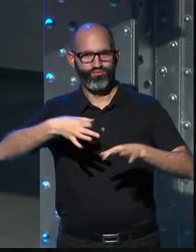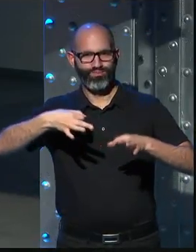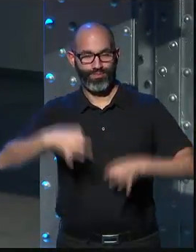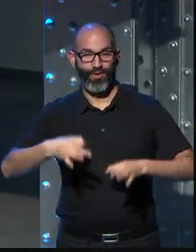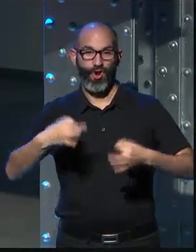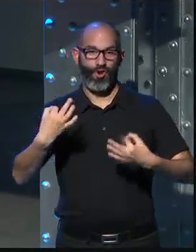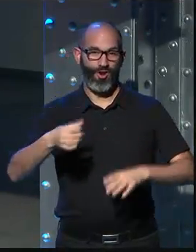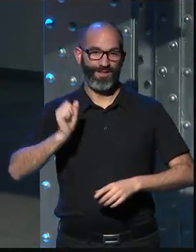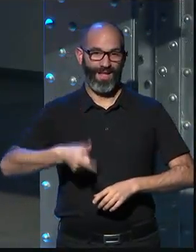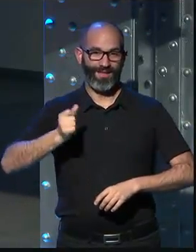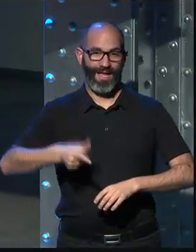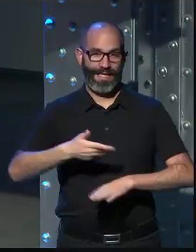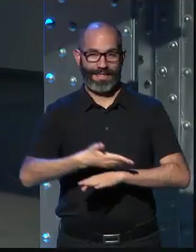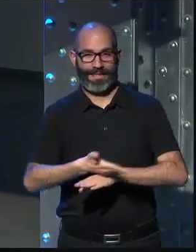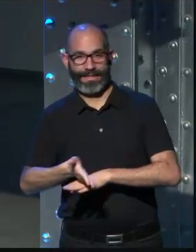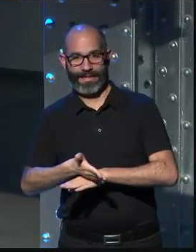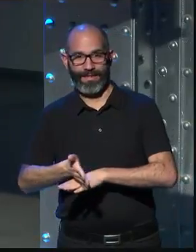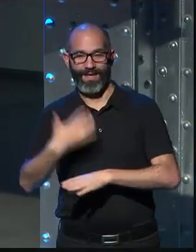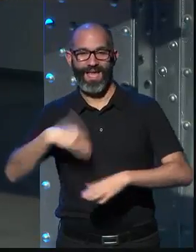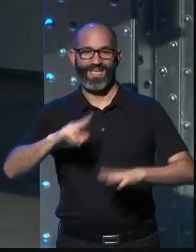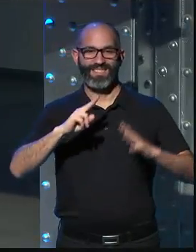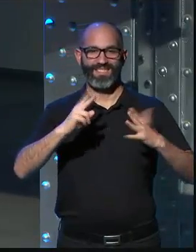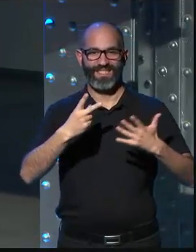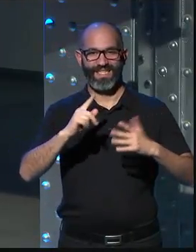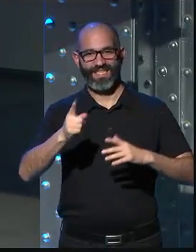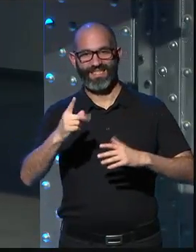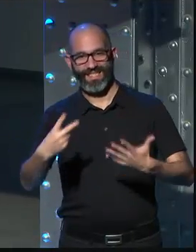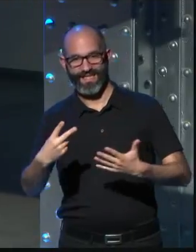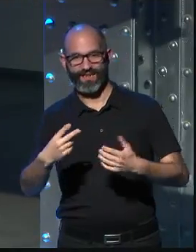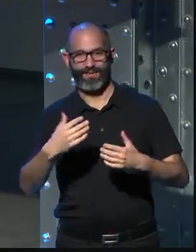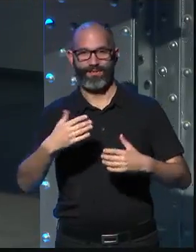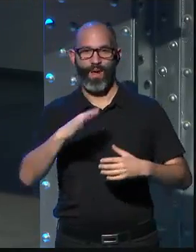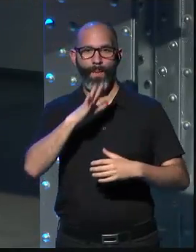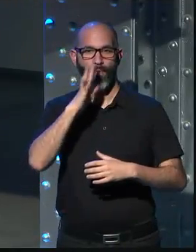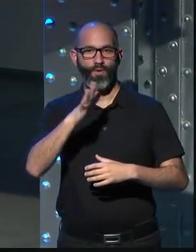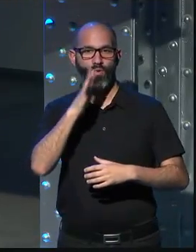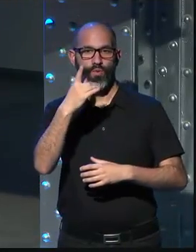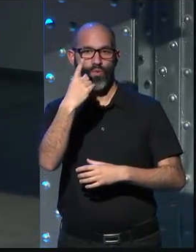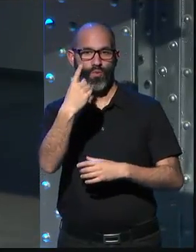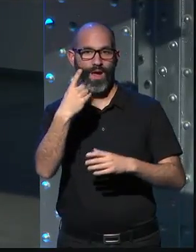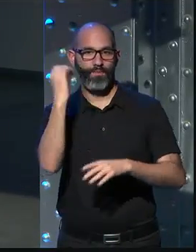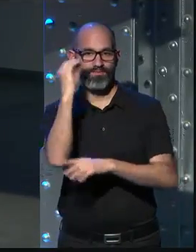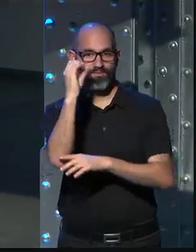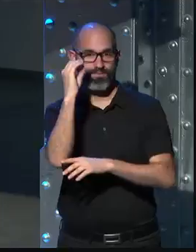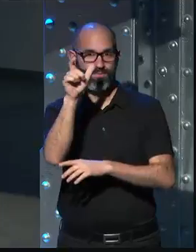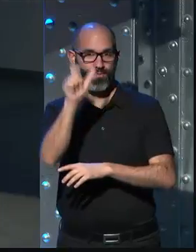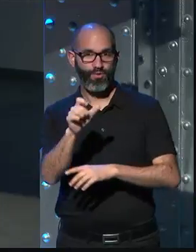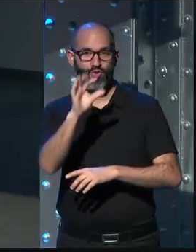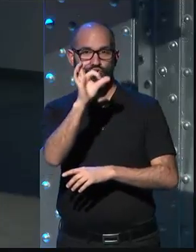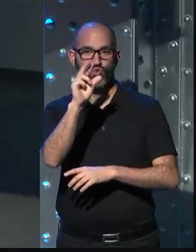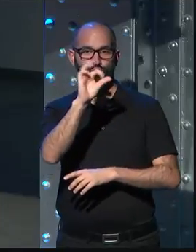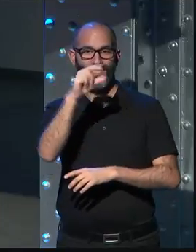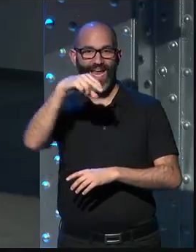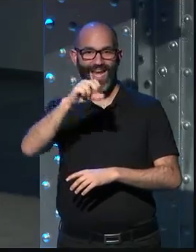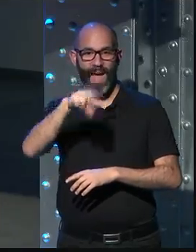lo habitual, aunque sean las 7:07 en este momento, y es porque una de nuestros ponentes, Susana Martínez